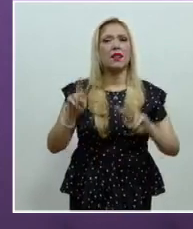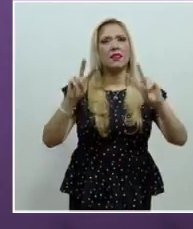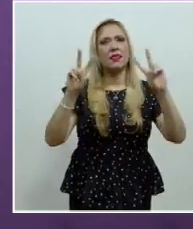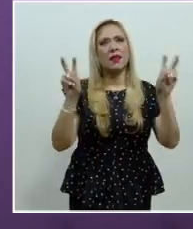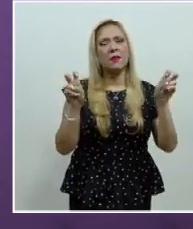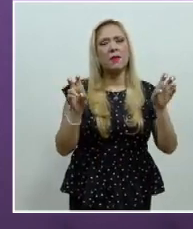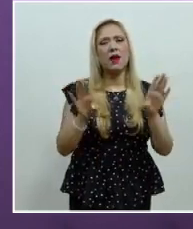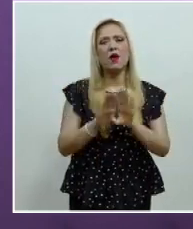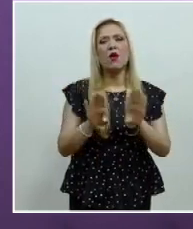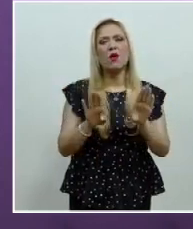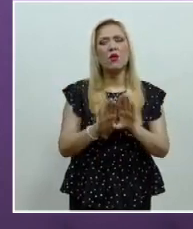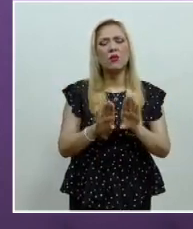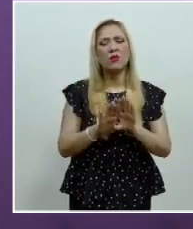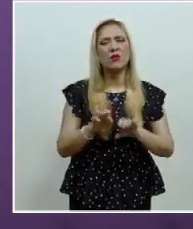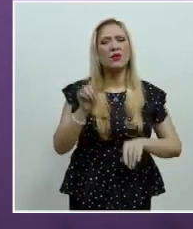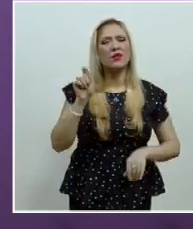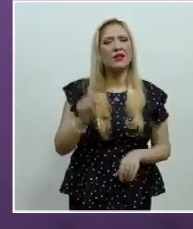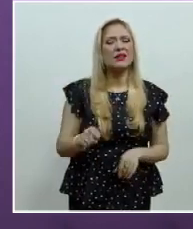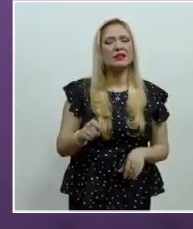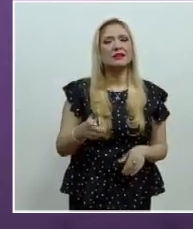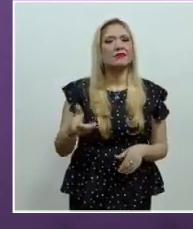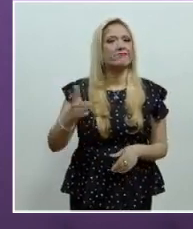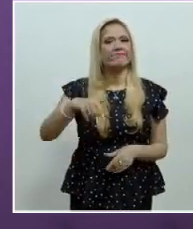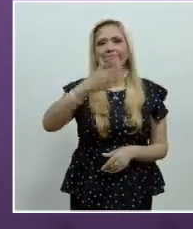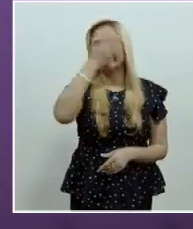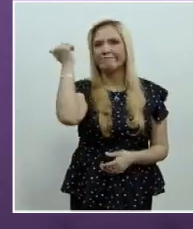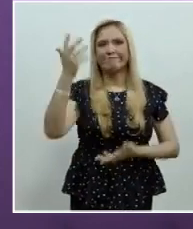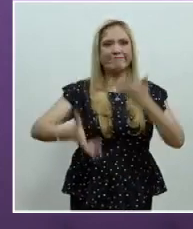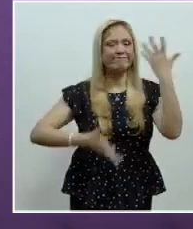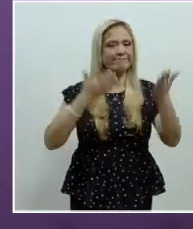sesgos cognitivos. ¿Cómo es esto?